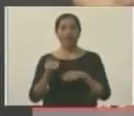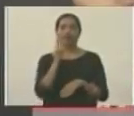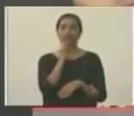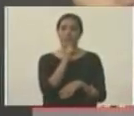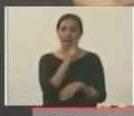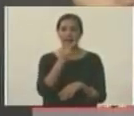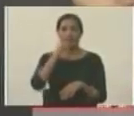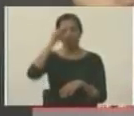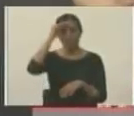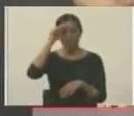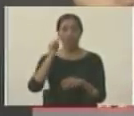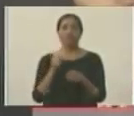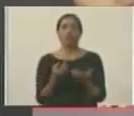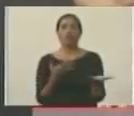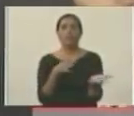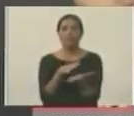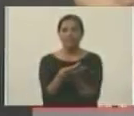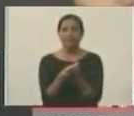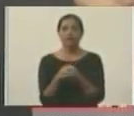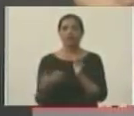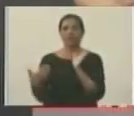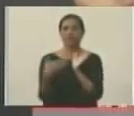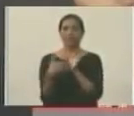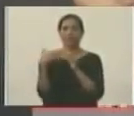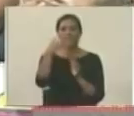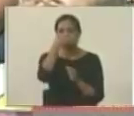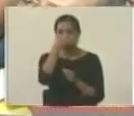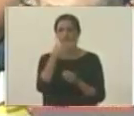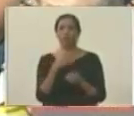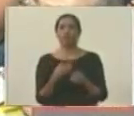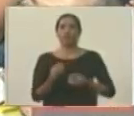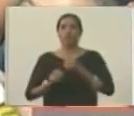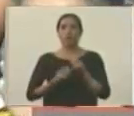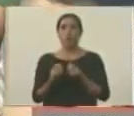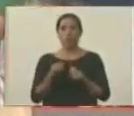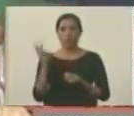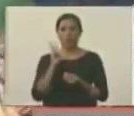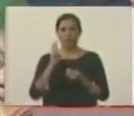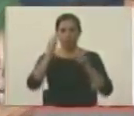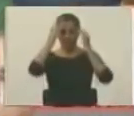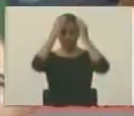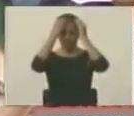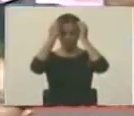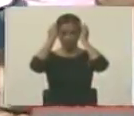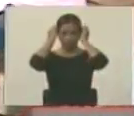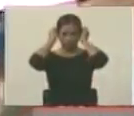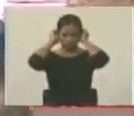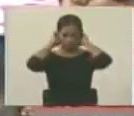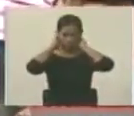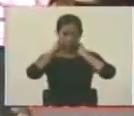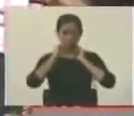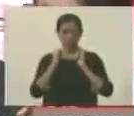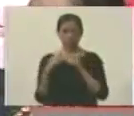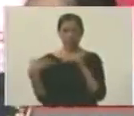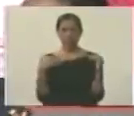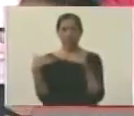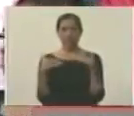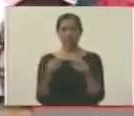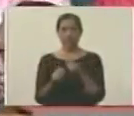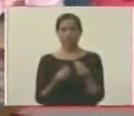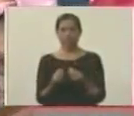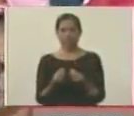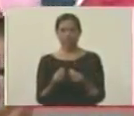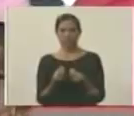los padres, lo que ha sucedido, el ataque terrorista, y cómo Venezuela, en un tipo de guerra como esta, no se rinde. Venezuela